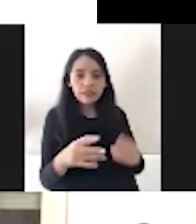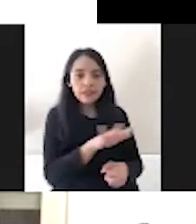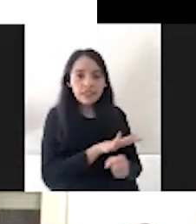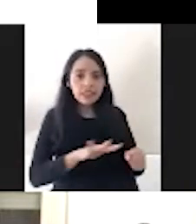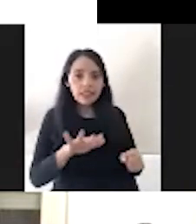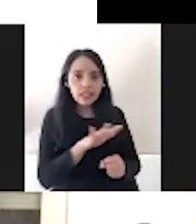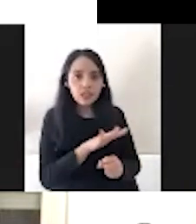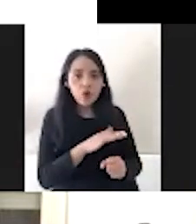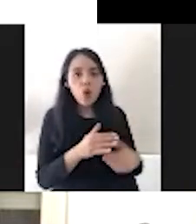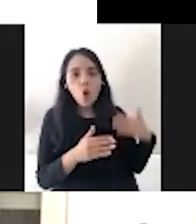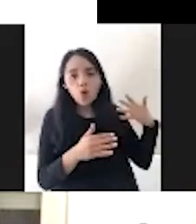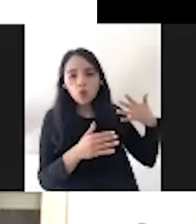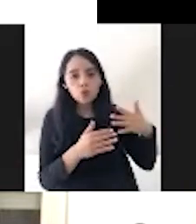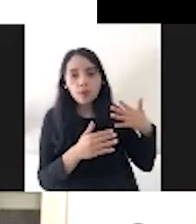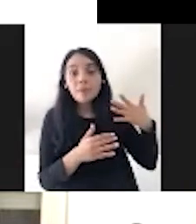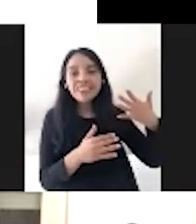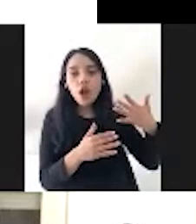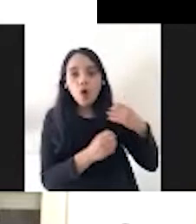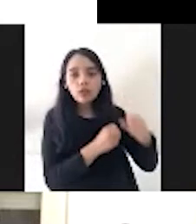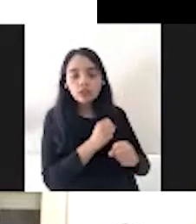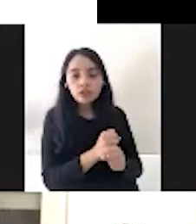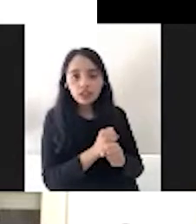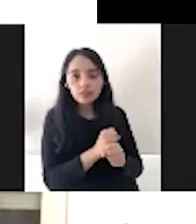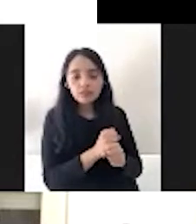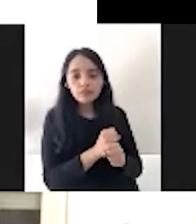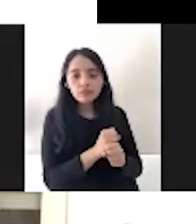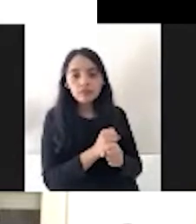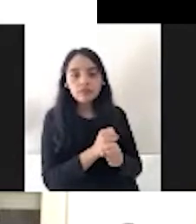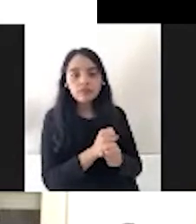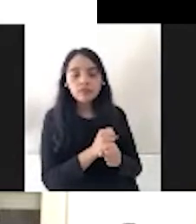últimos años, los últimos 5 años, tanto en